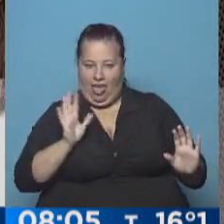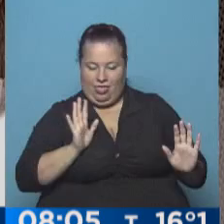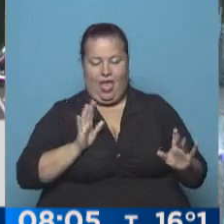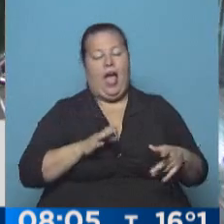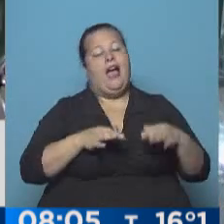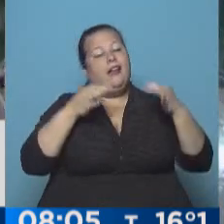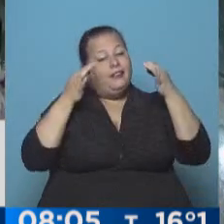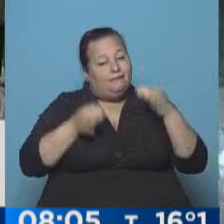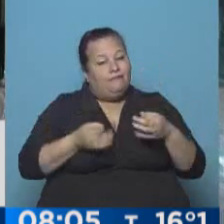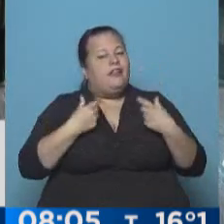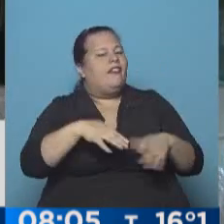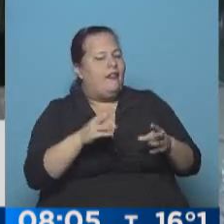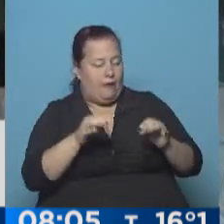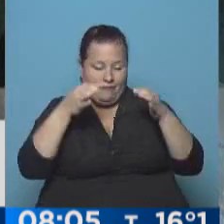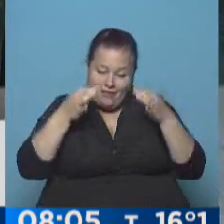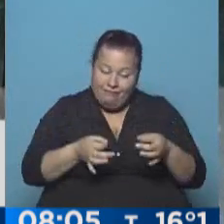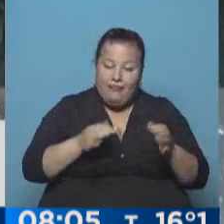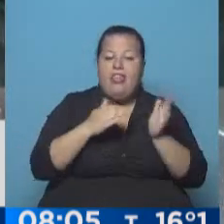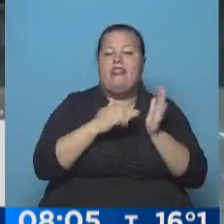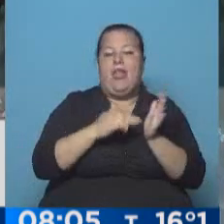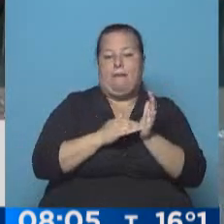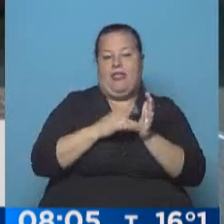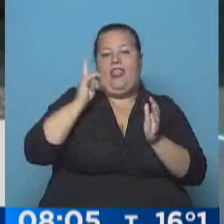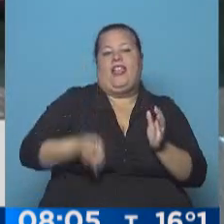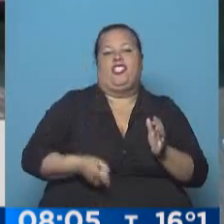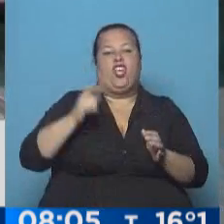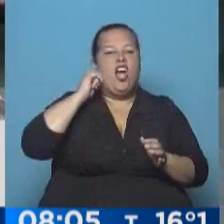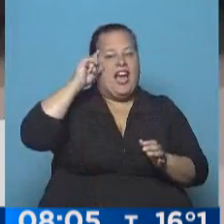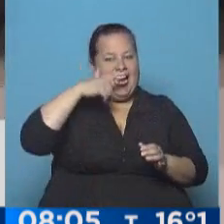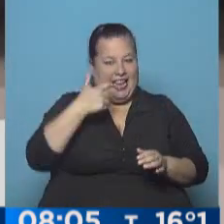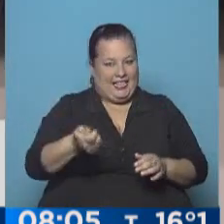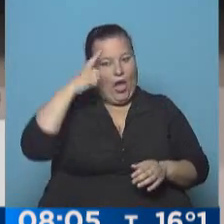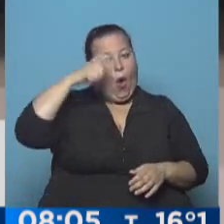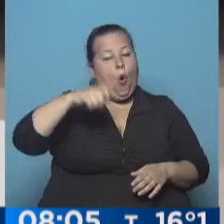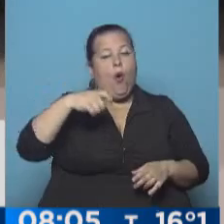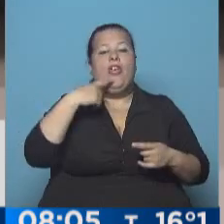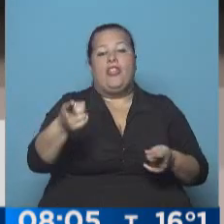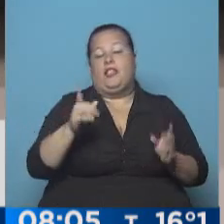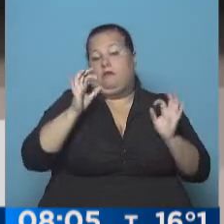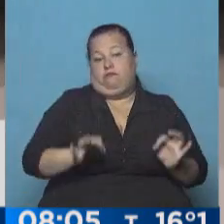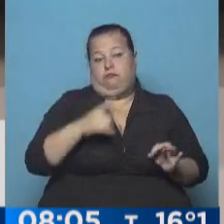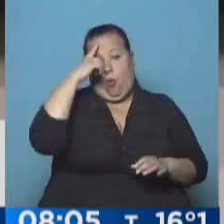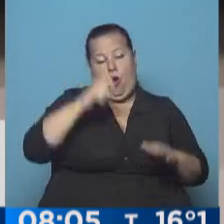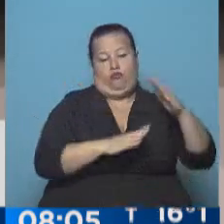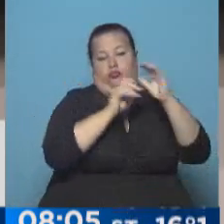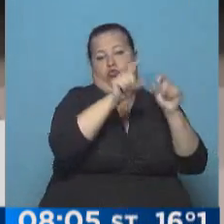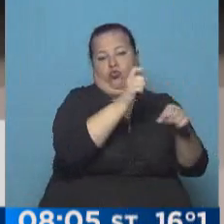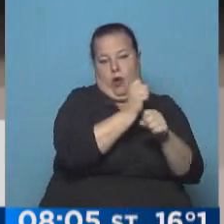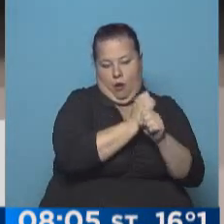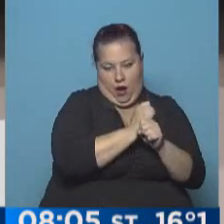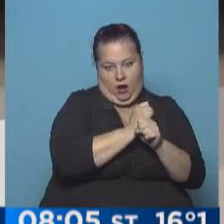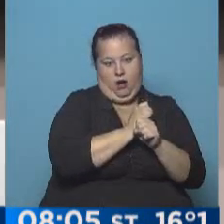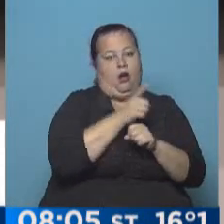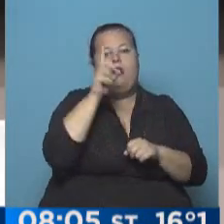técnicamente que va a pasar técnicamente dependería de una decisión de griesa es lo que hizo la corte de apelaciones en lo que le corresponde a la corte decir